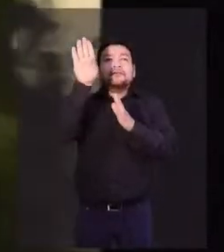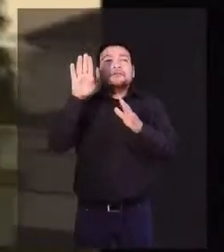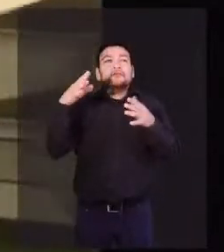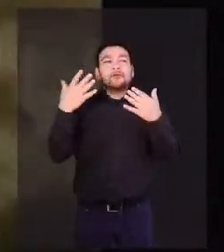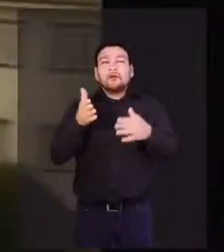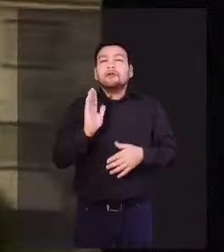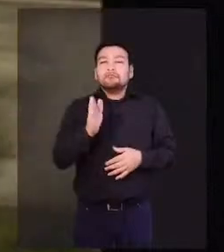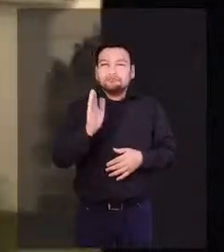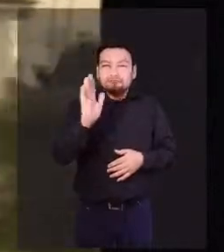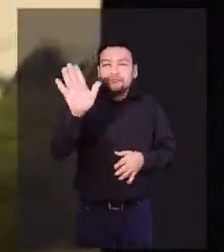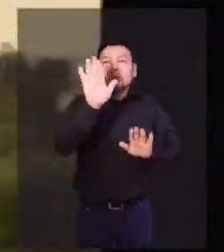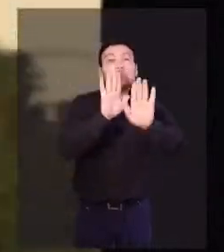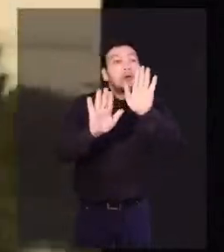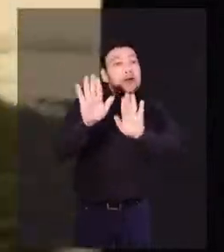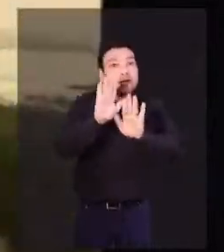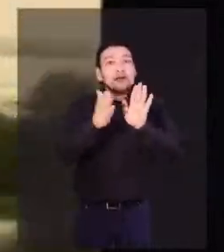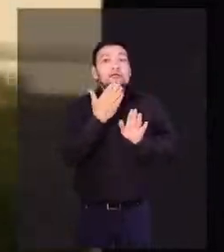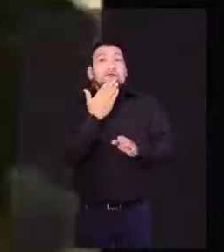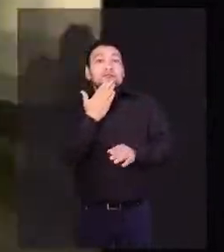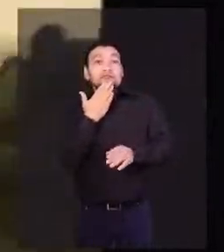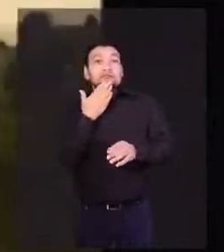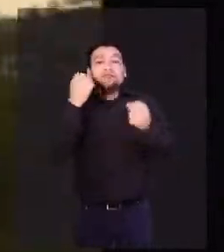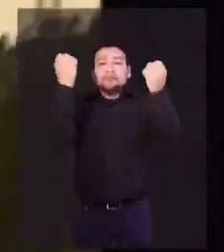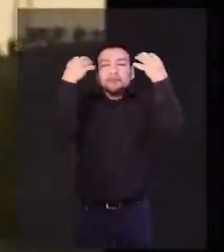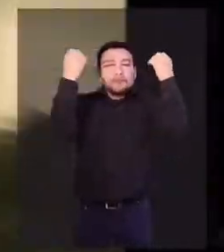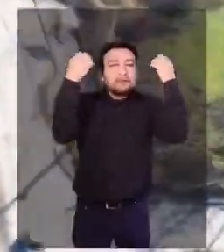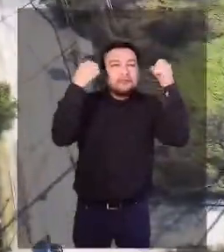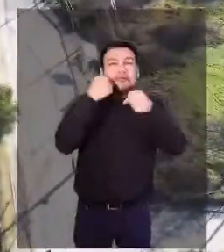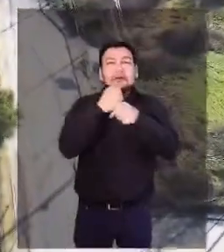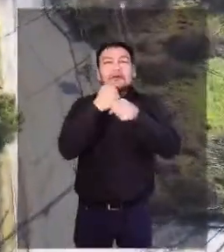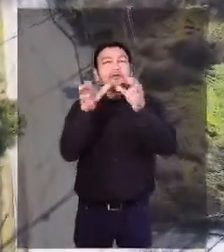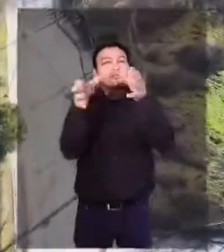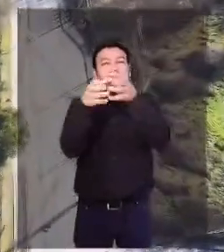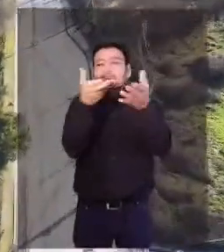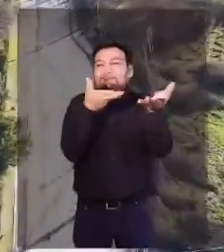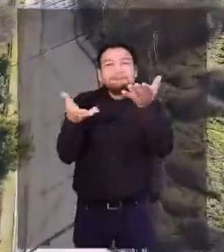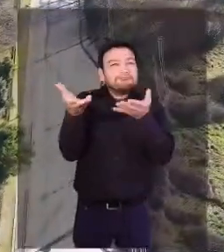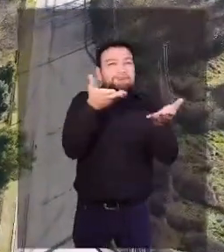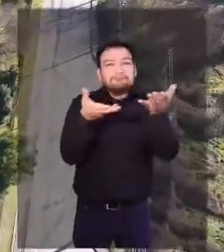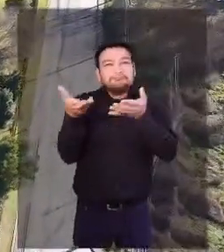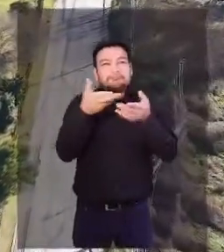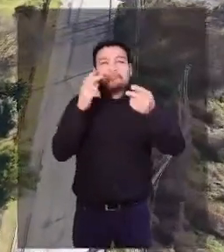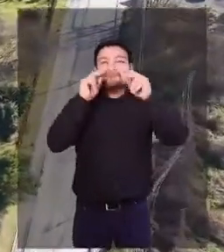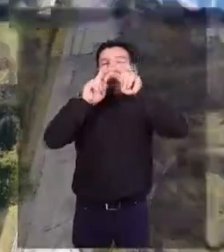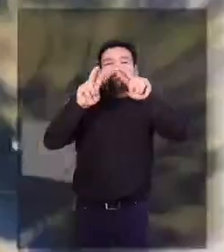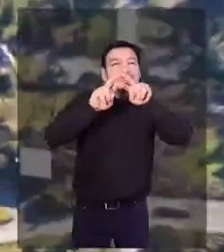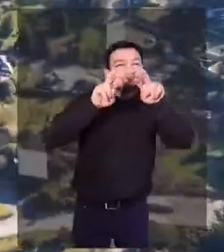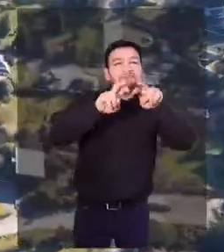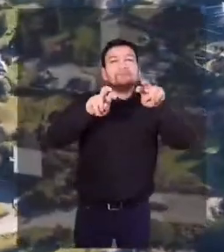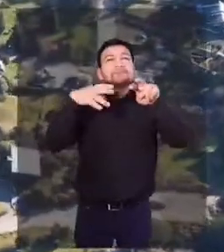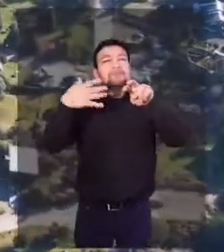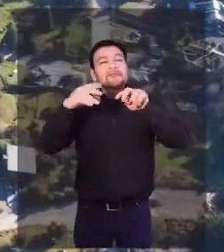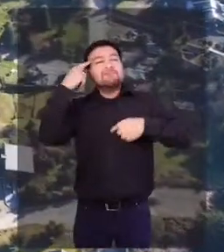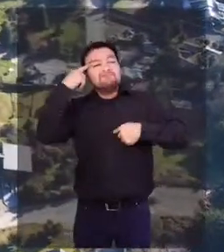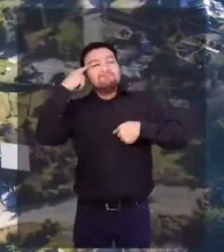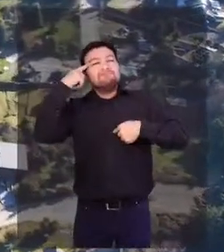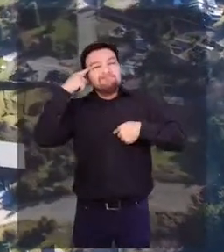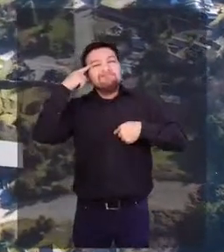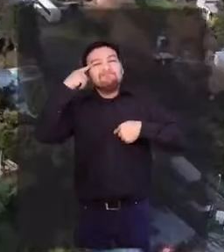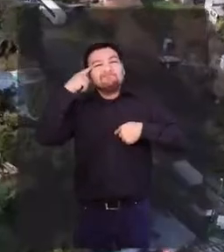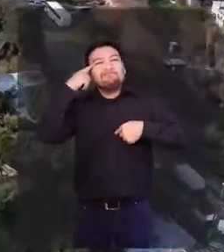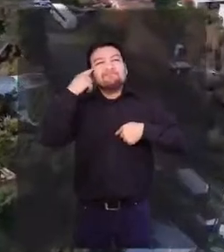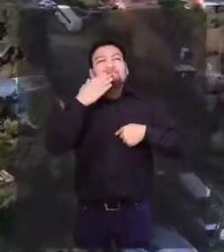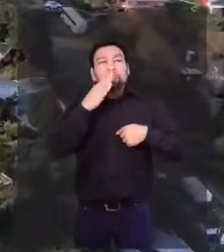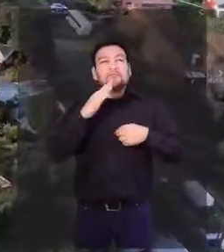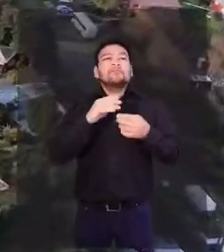puertas en Puerto Montt. Desde entonces, hemos crecido y evolucionado para convertirnos en la mejor opción de